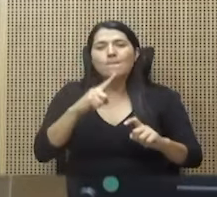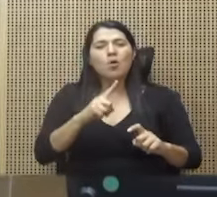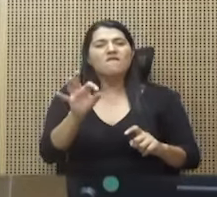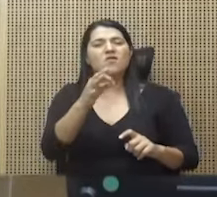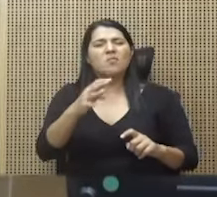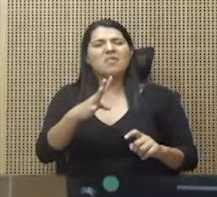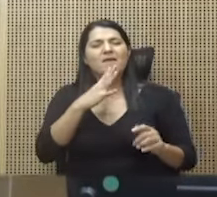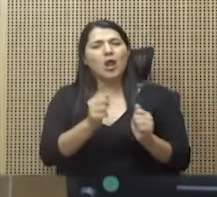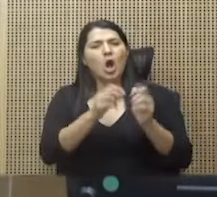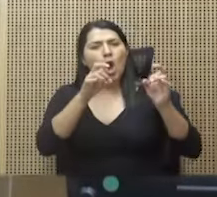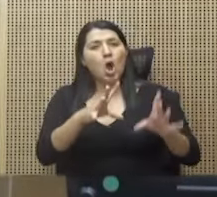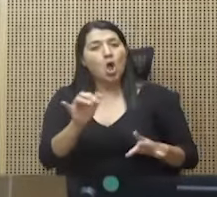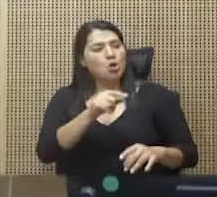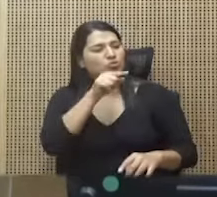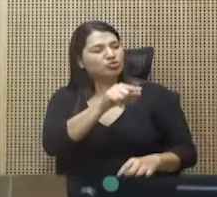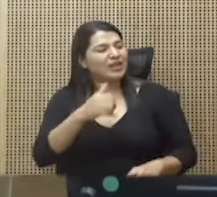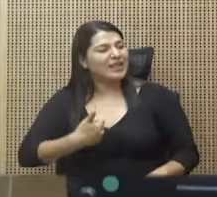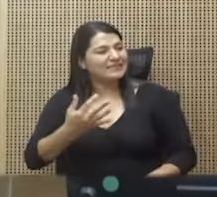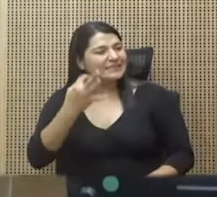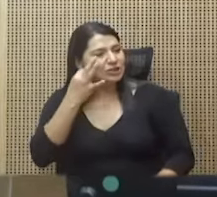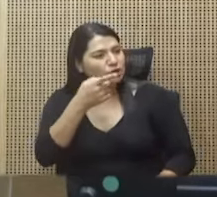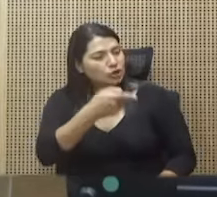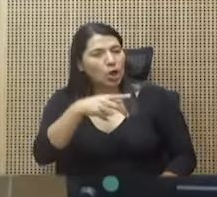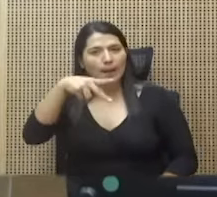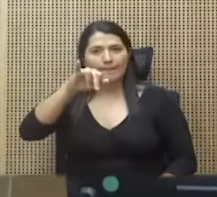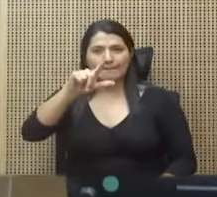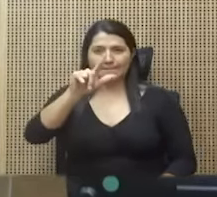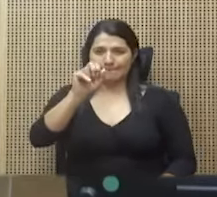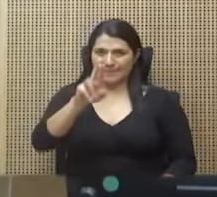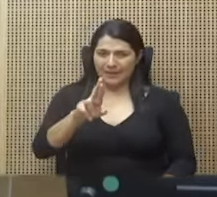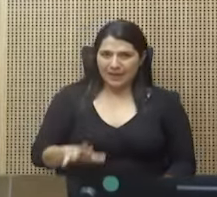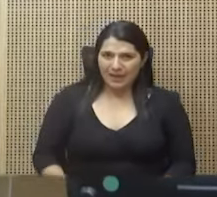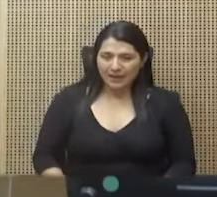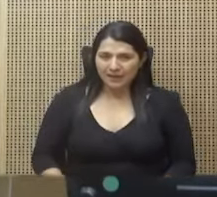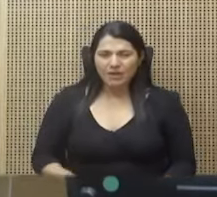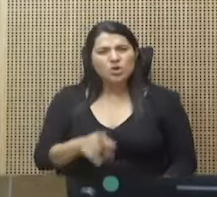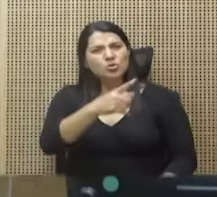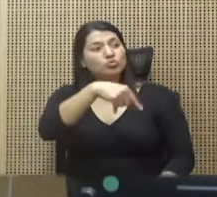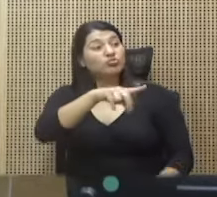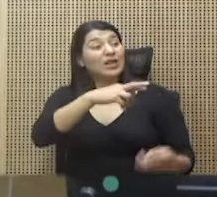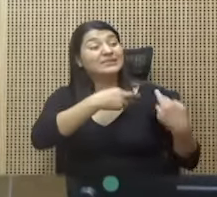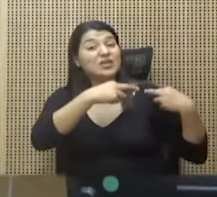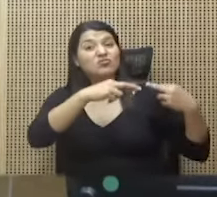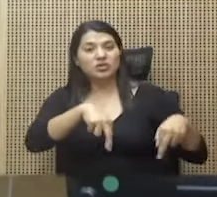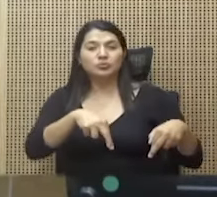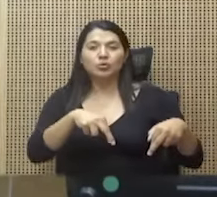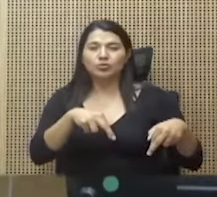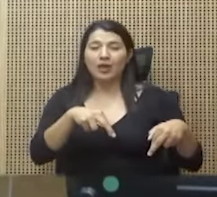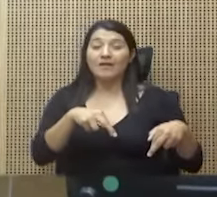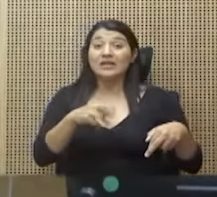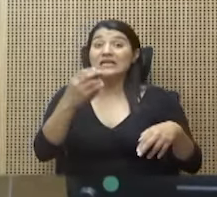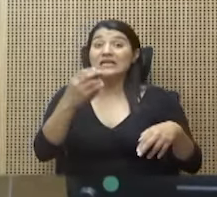aquí. Siembren vientos, cosechan tempestades. Irresponsables serán ustedes en la historia si aquí sucede un hecho